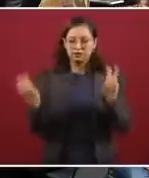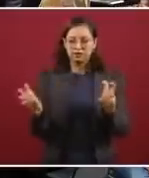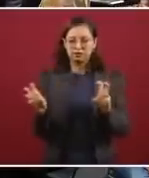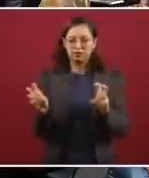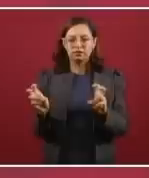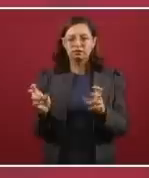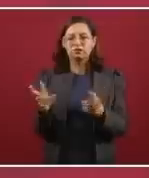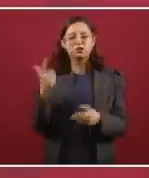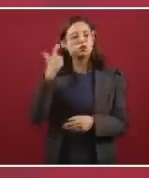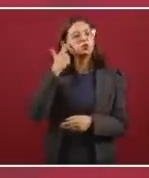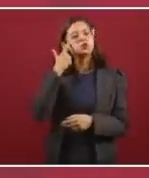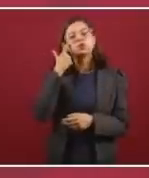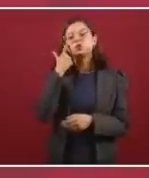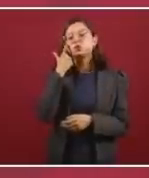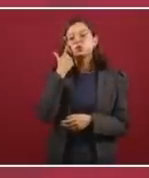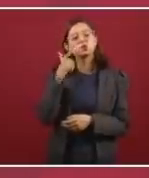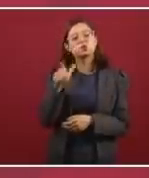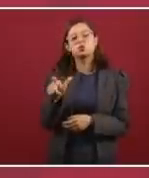No queremos